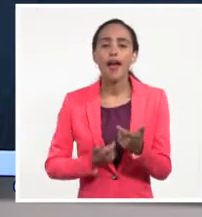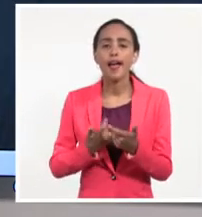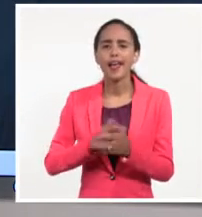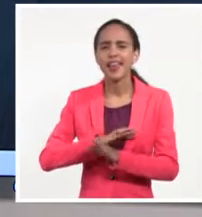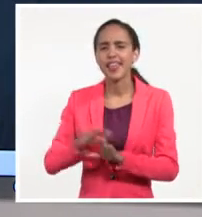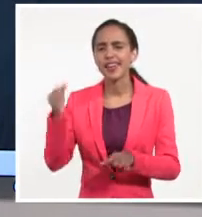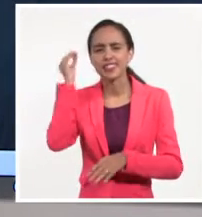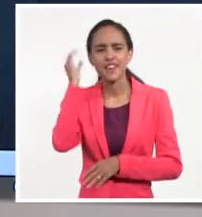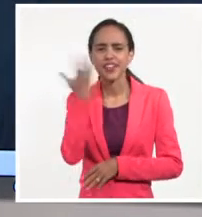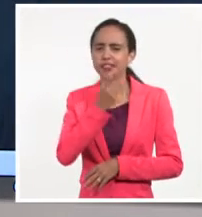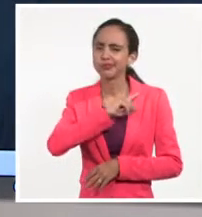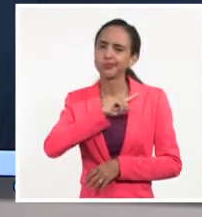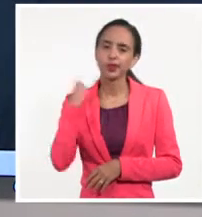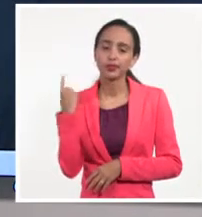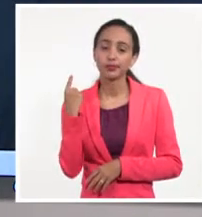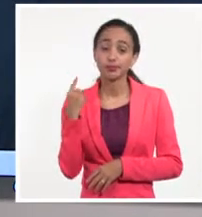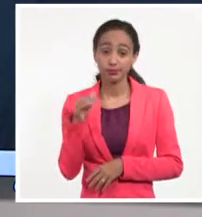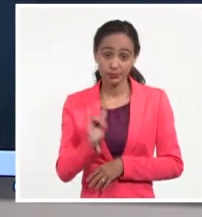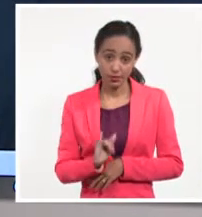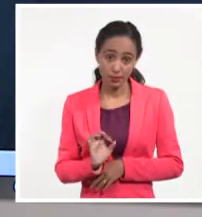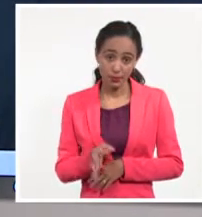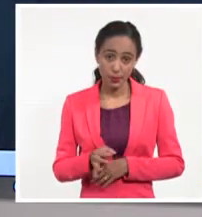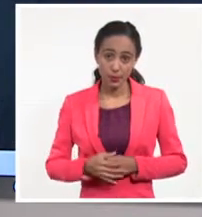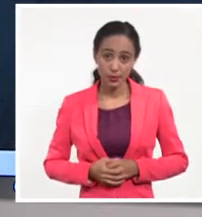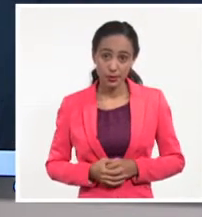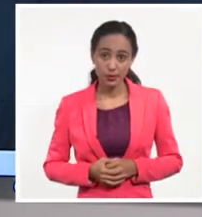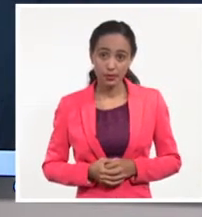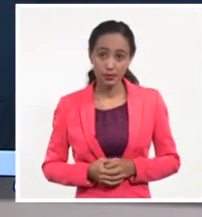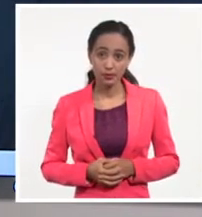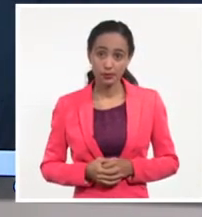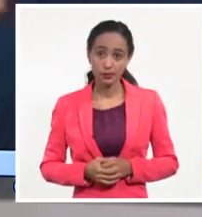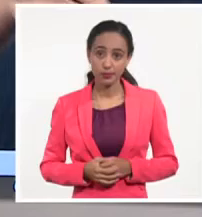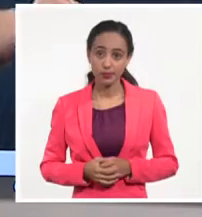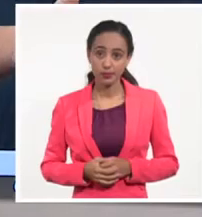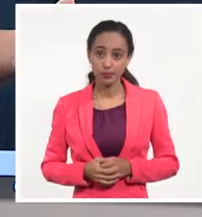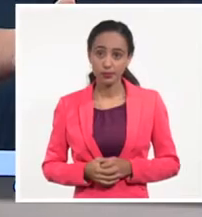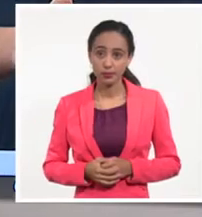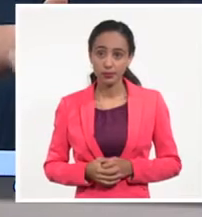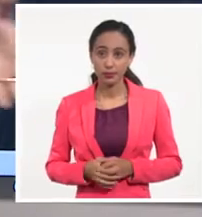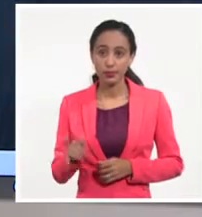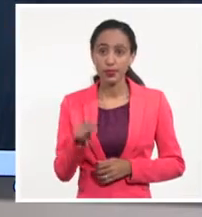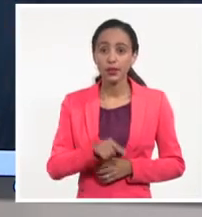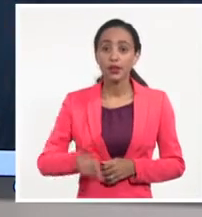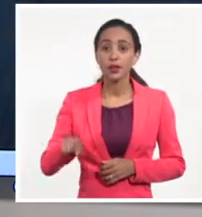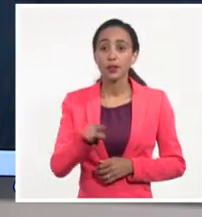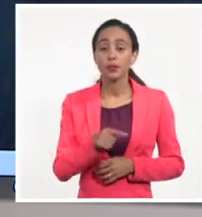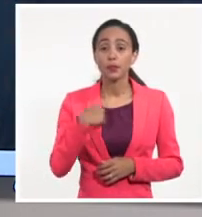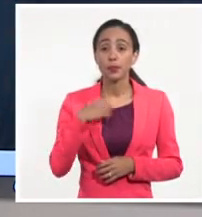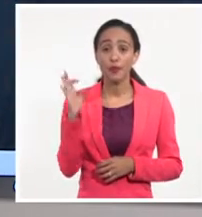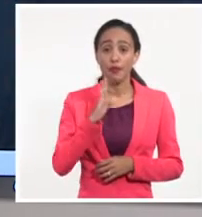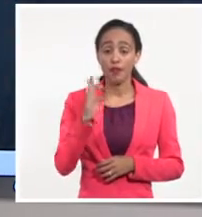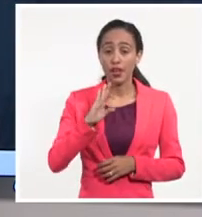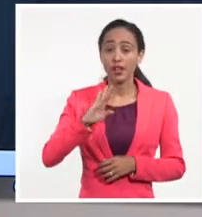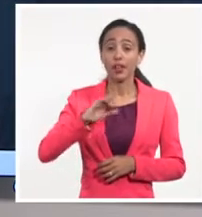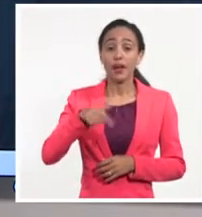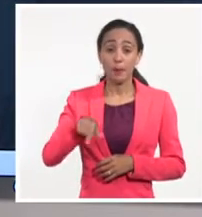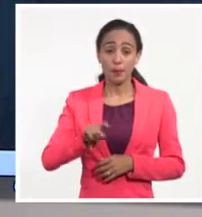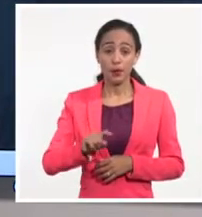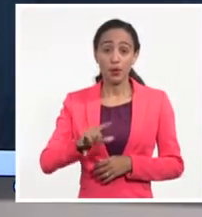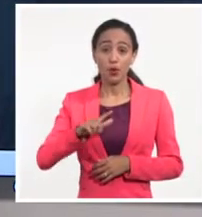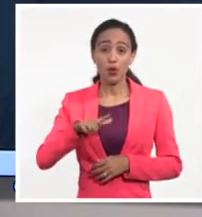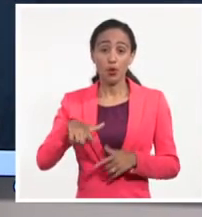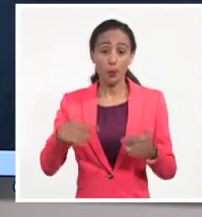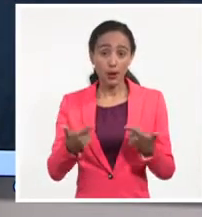víctimas. Marcelo Aloisio de Arruda apoyaba a Lula y su militancia le costó la vida. En medio de su fiesta de cumpleaños, eso fue este año, un